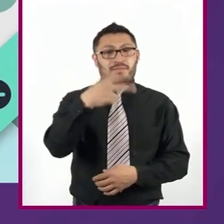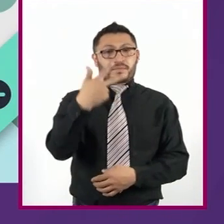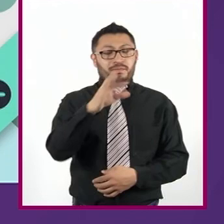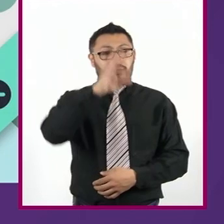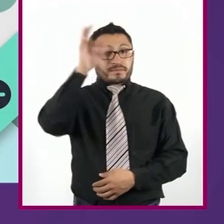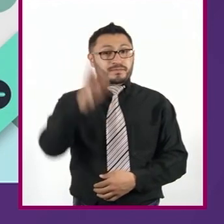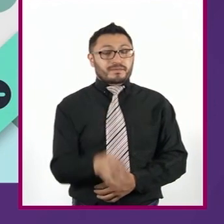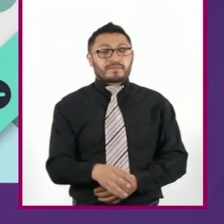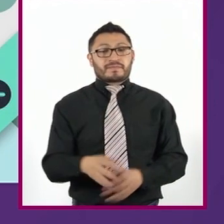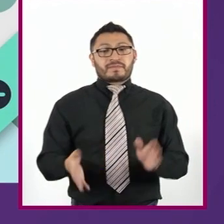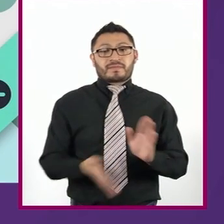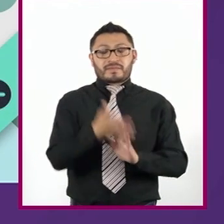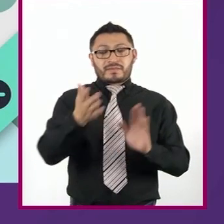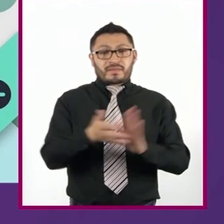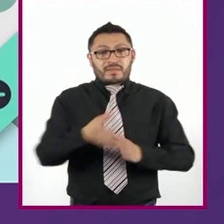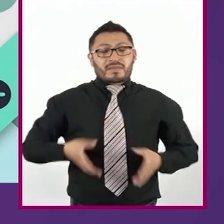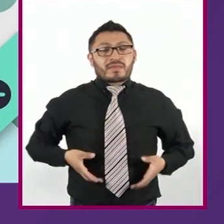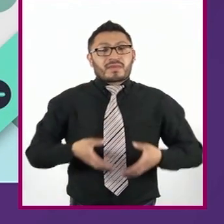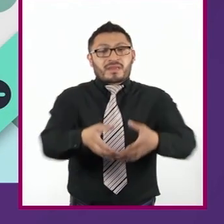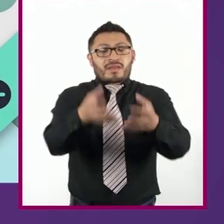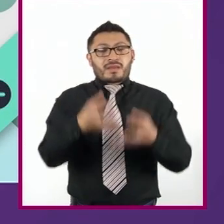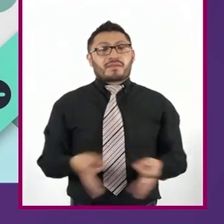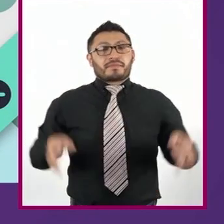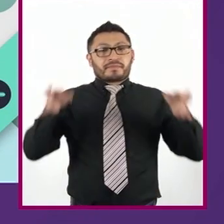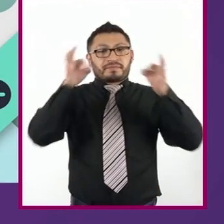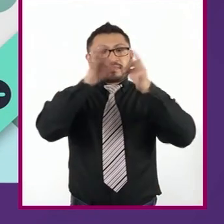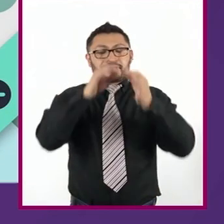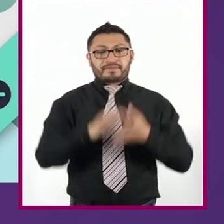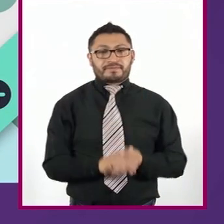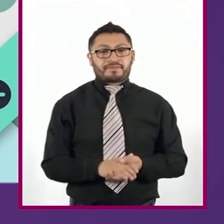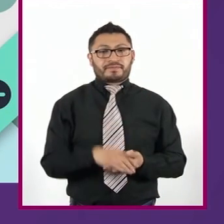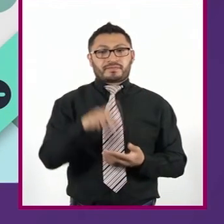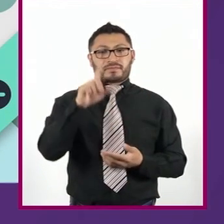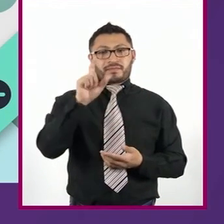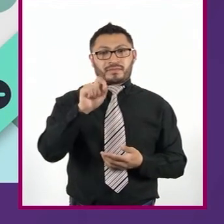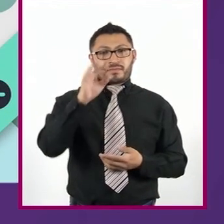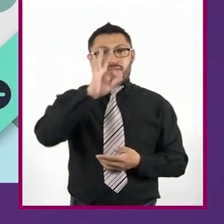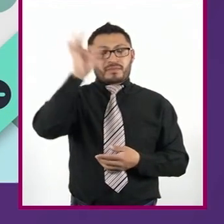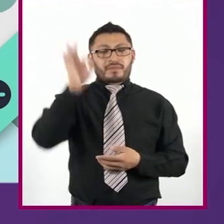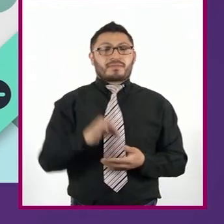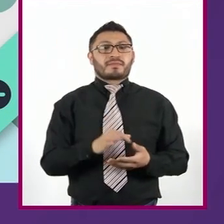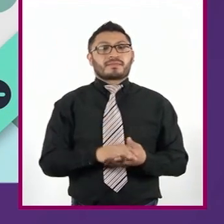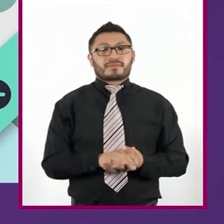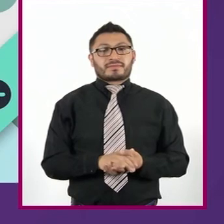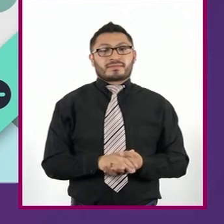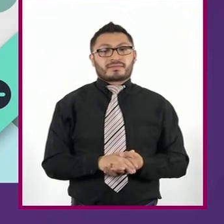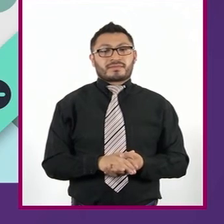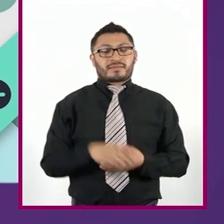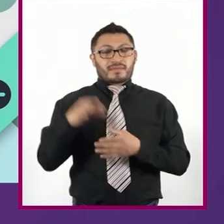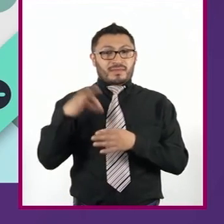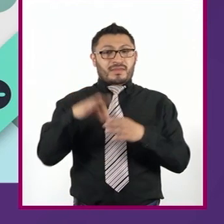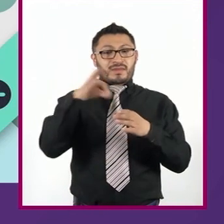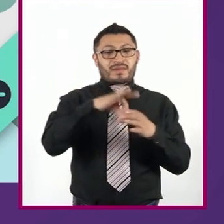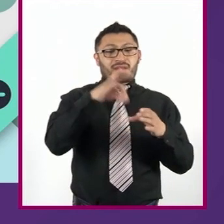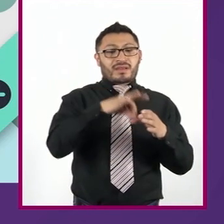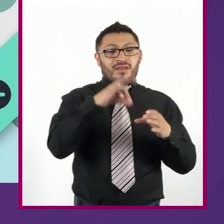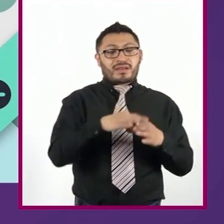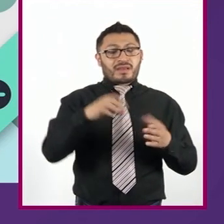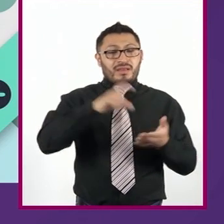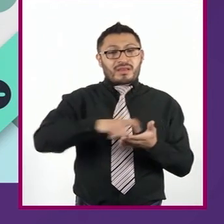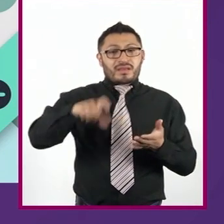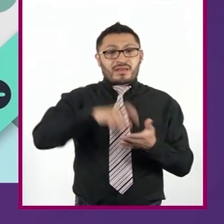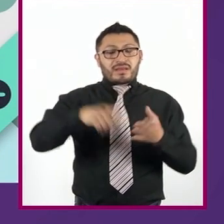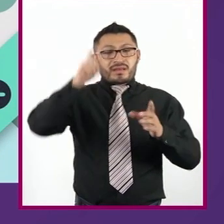33.8% para pavimentar la avenida principal. 20% votó para